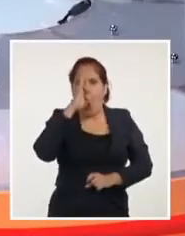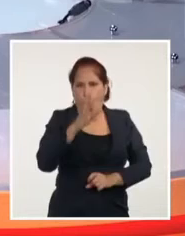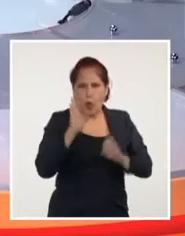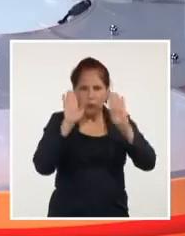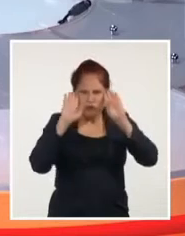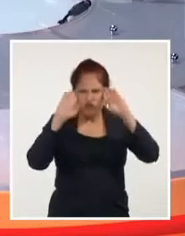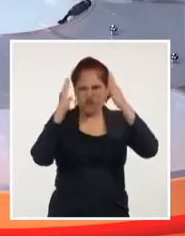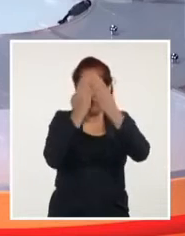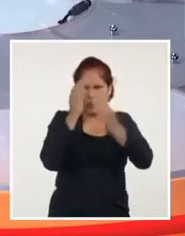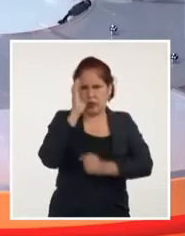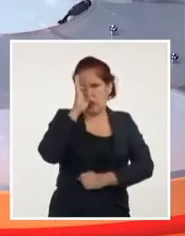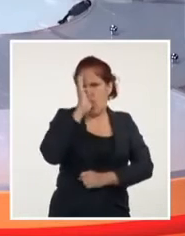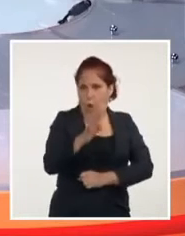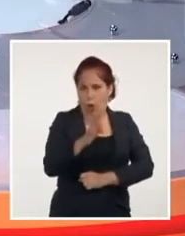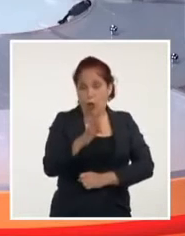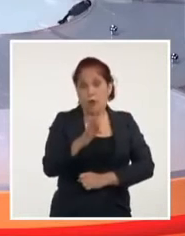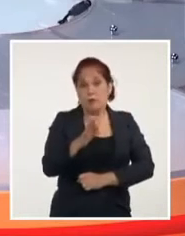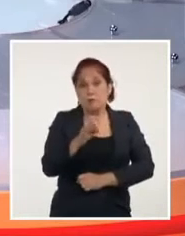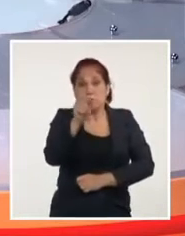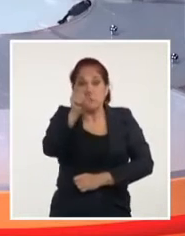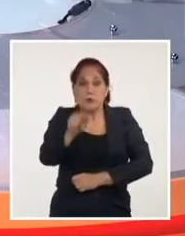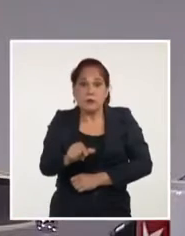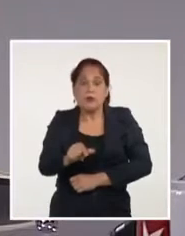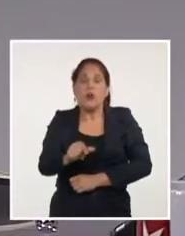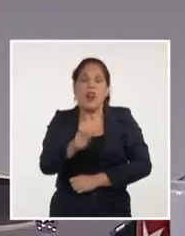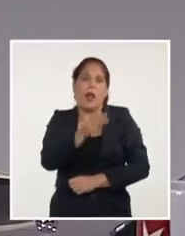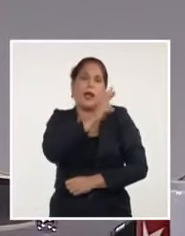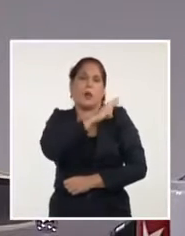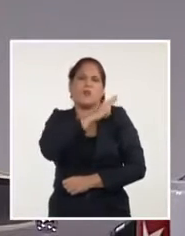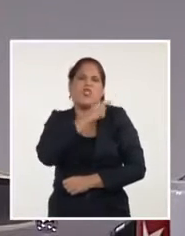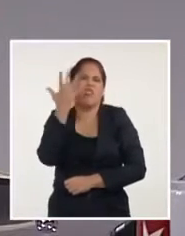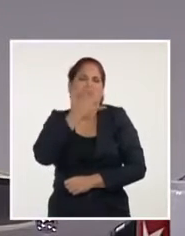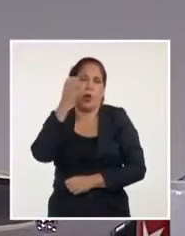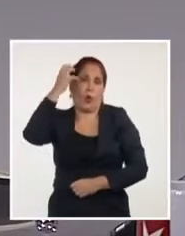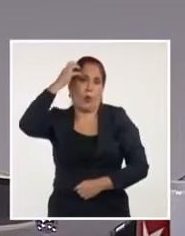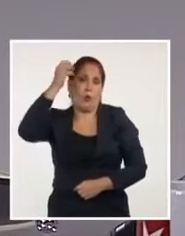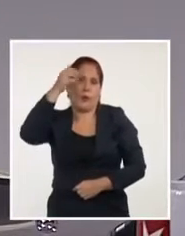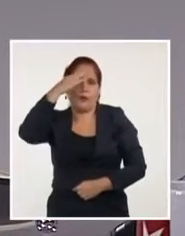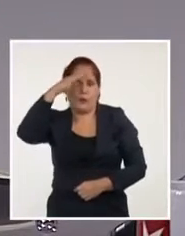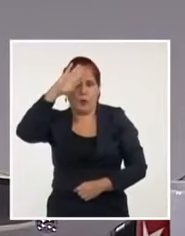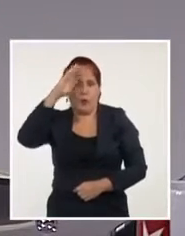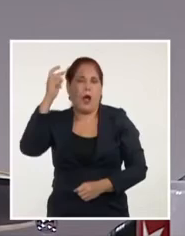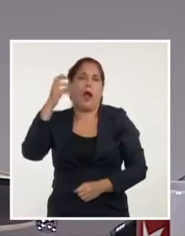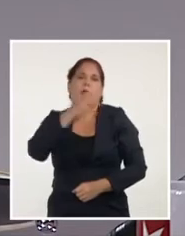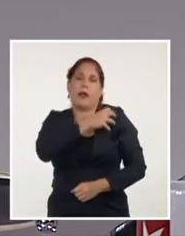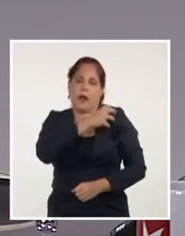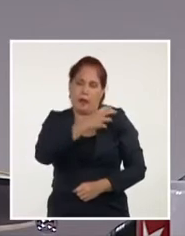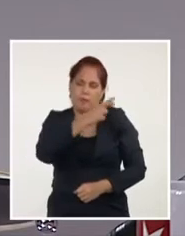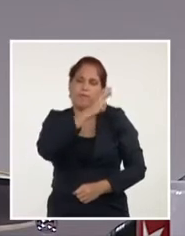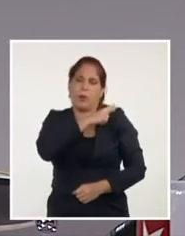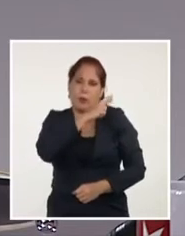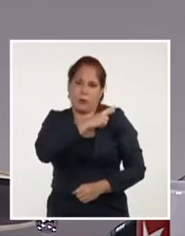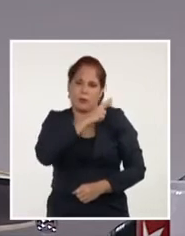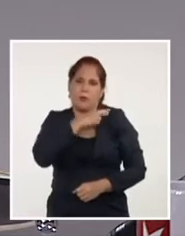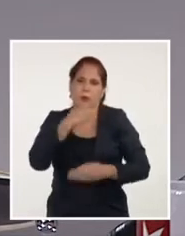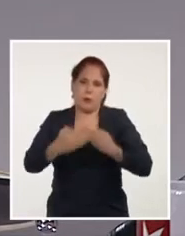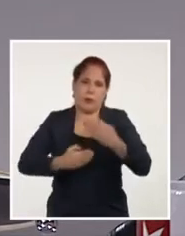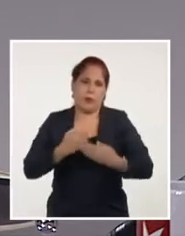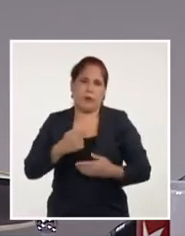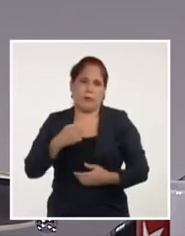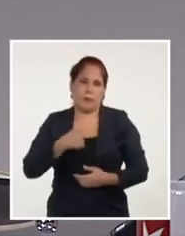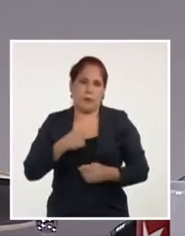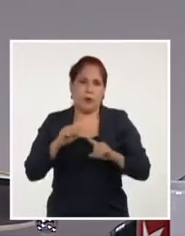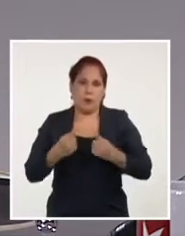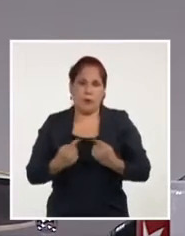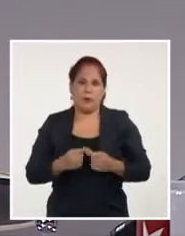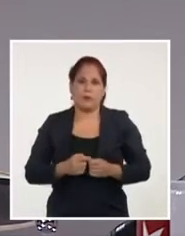es alguien que es el responsable, o crees que hay alguien o algo que es el responsable de los problemas que tú tienes que están fuera